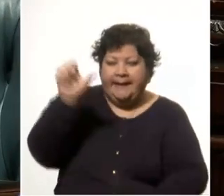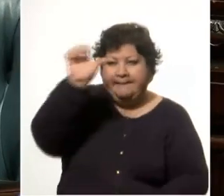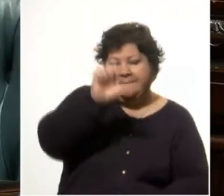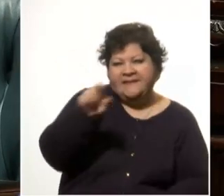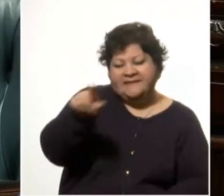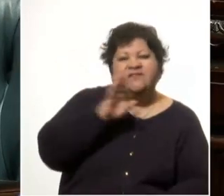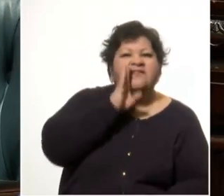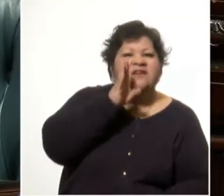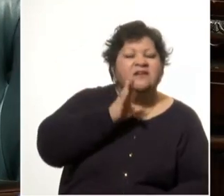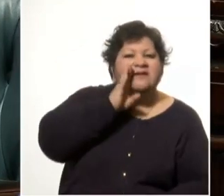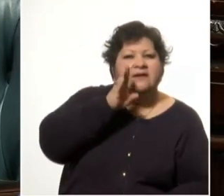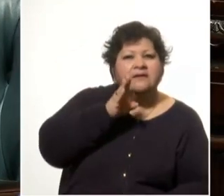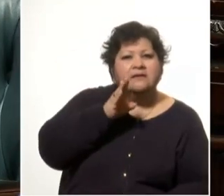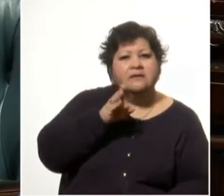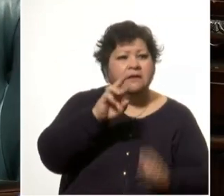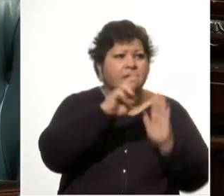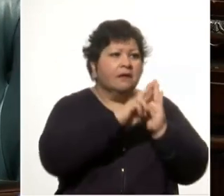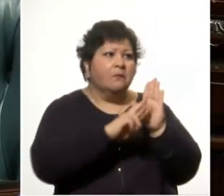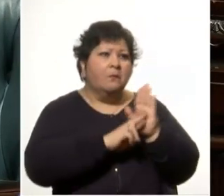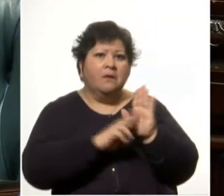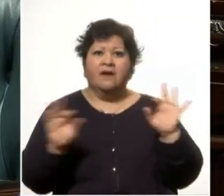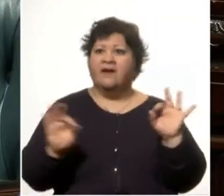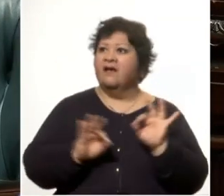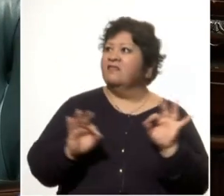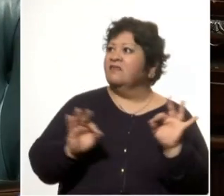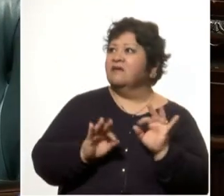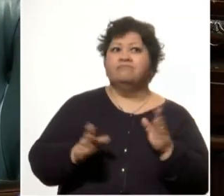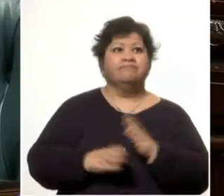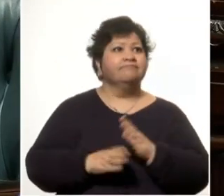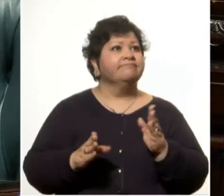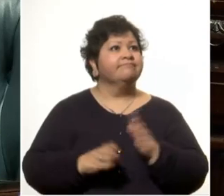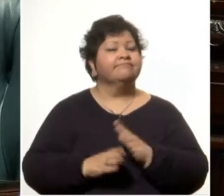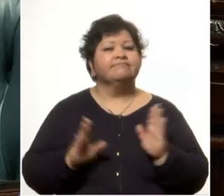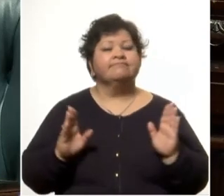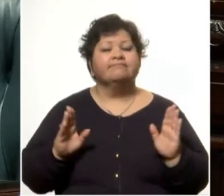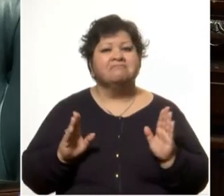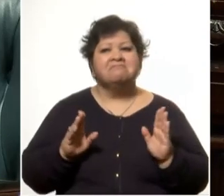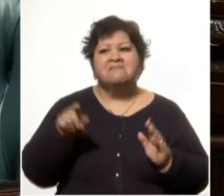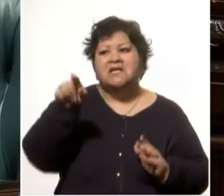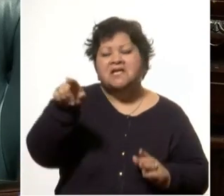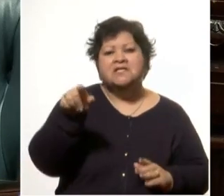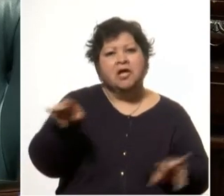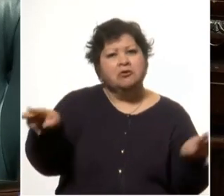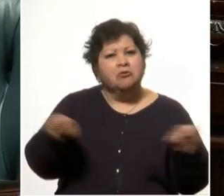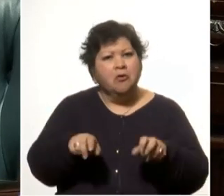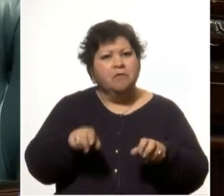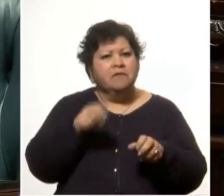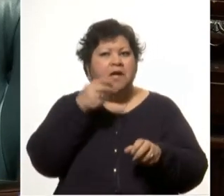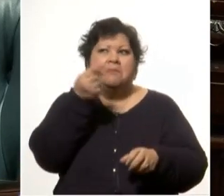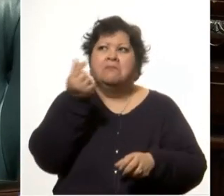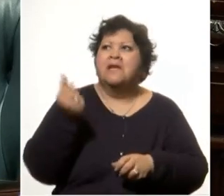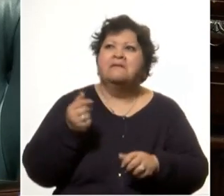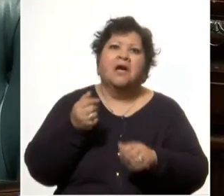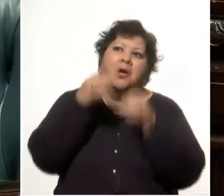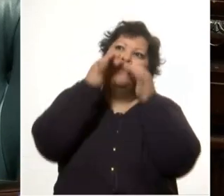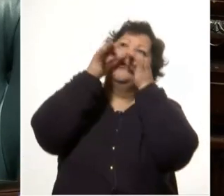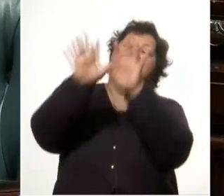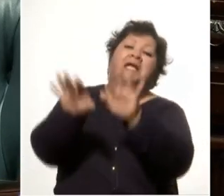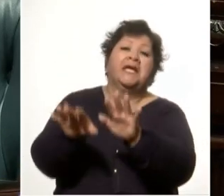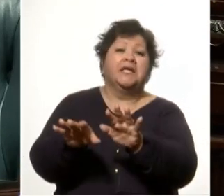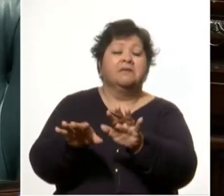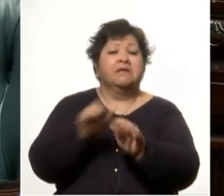que nadie podrá regularla. La empresa cobrará tarifas a su antojo y el Estado tendrá las